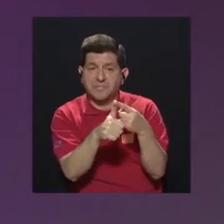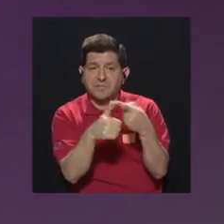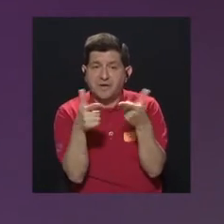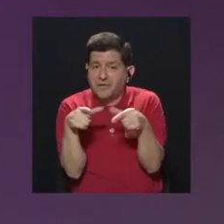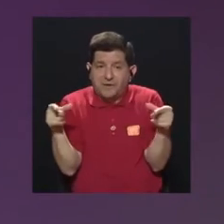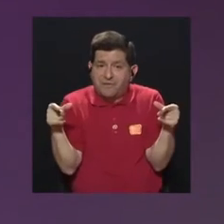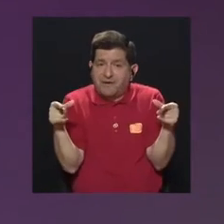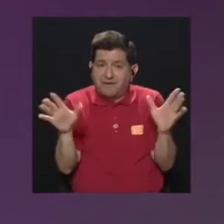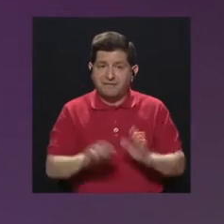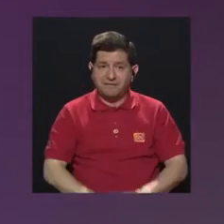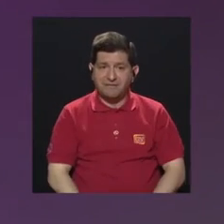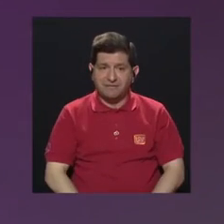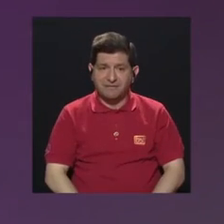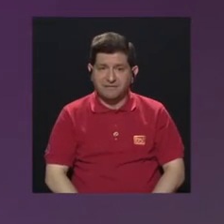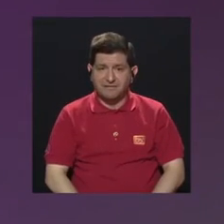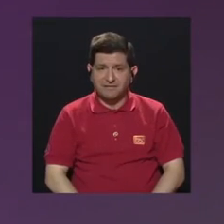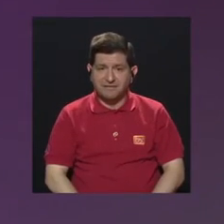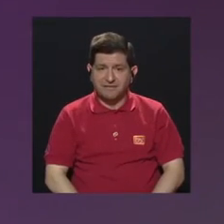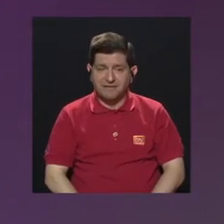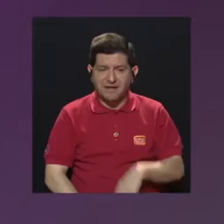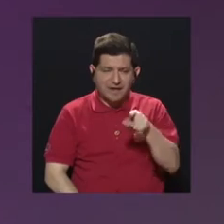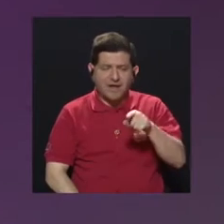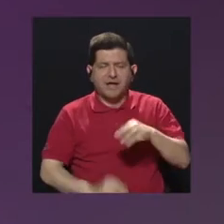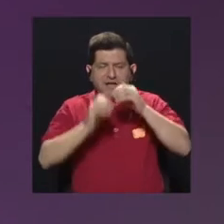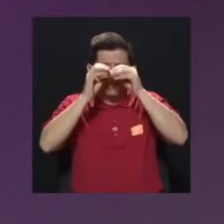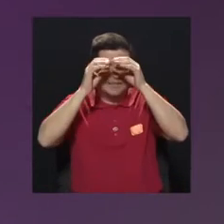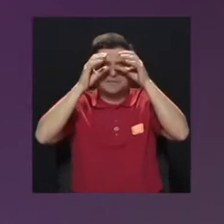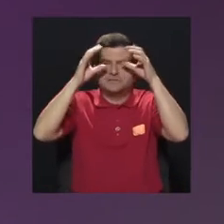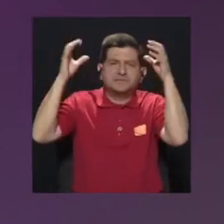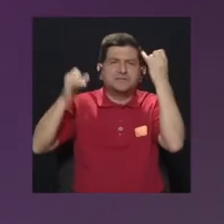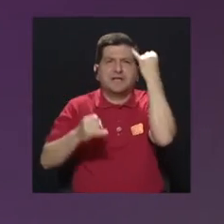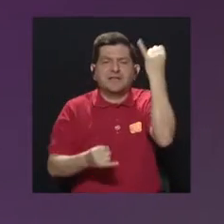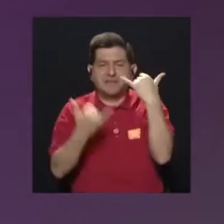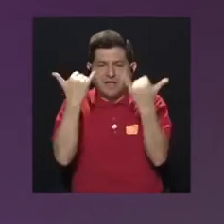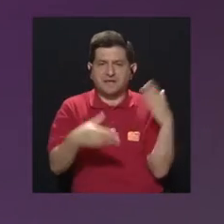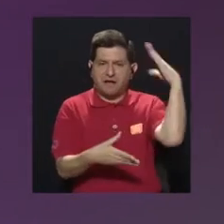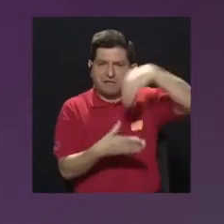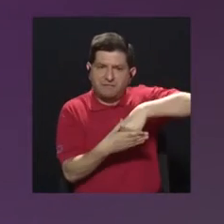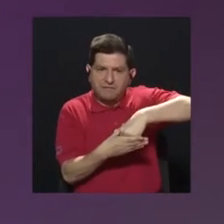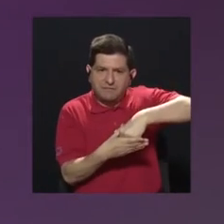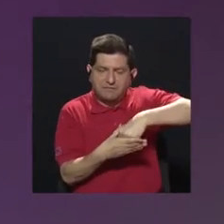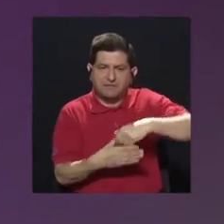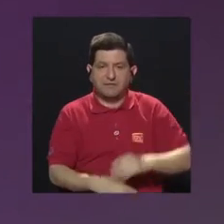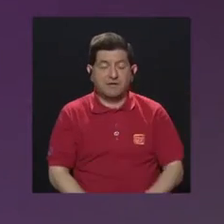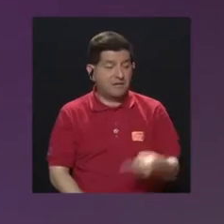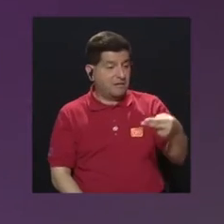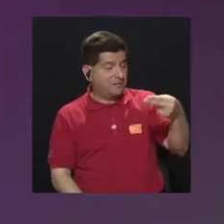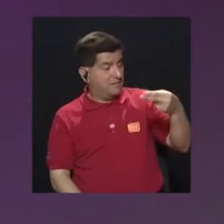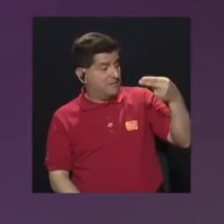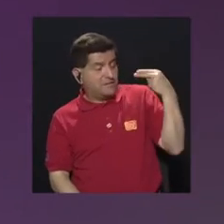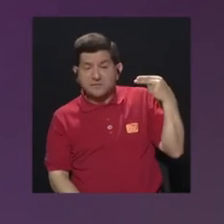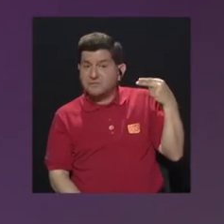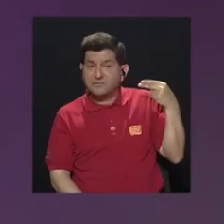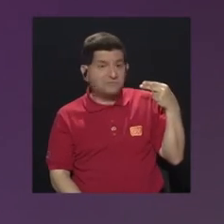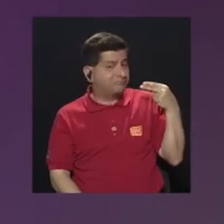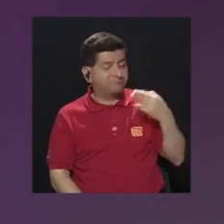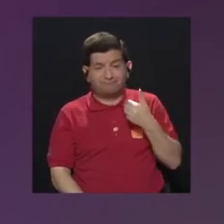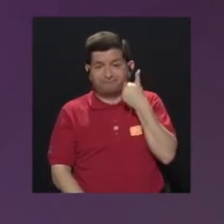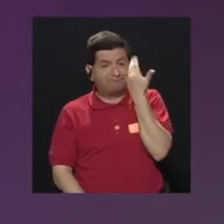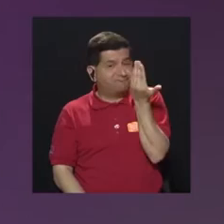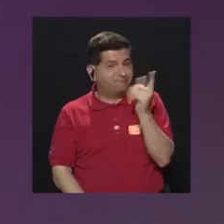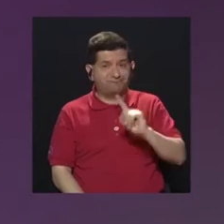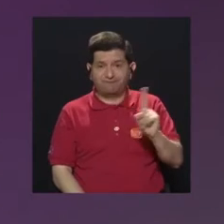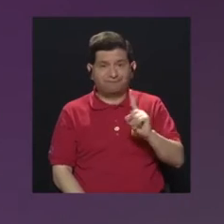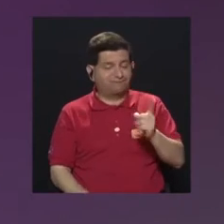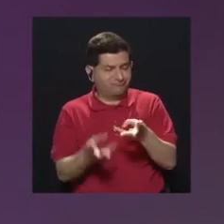lenguaje y estos e imaginarios que tenemos incorporados históricamente no ha sido fácil y